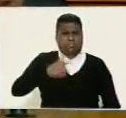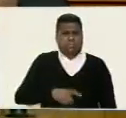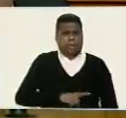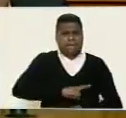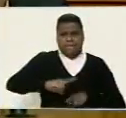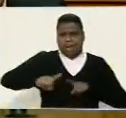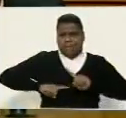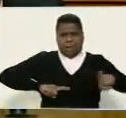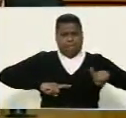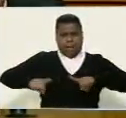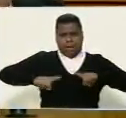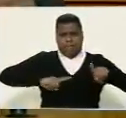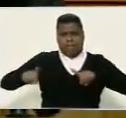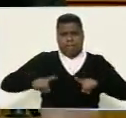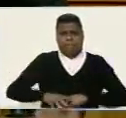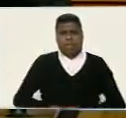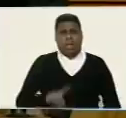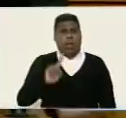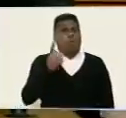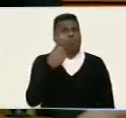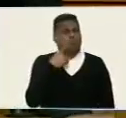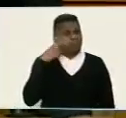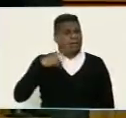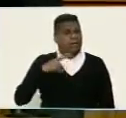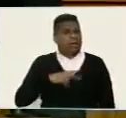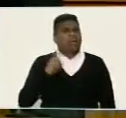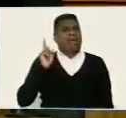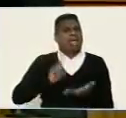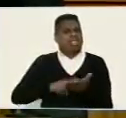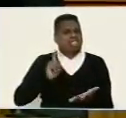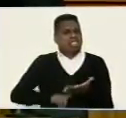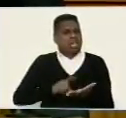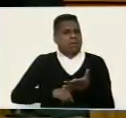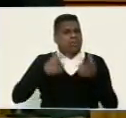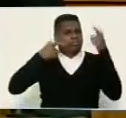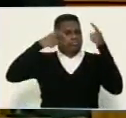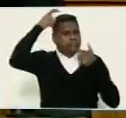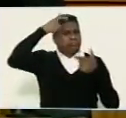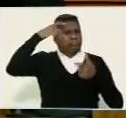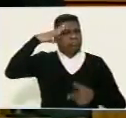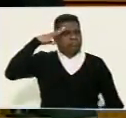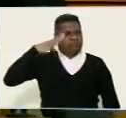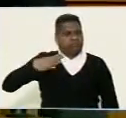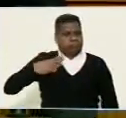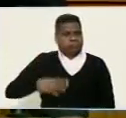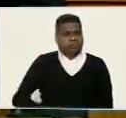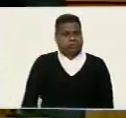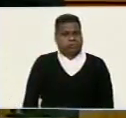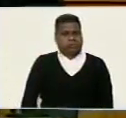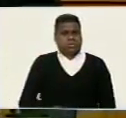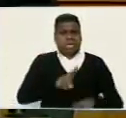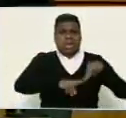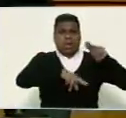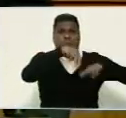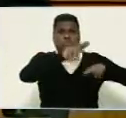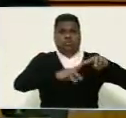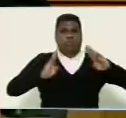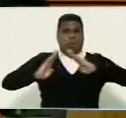Una, que en verdad tenemos una gran deuda con el comandante, es la construcción de las comunas.